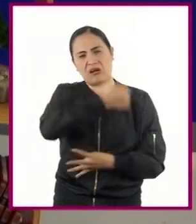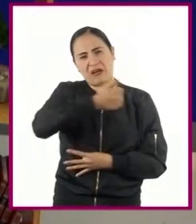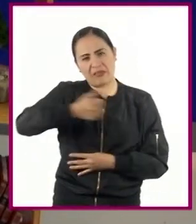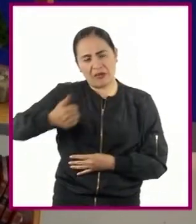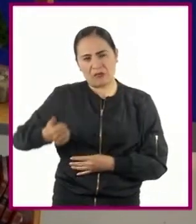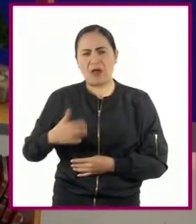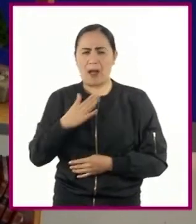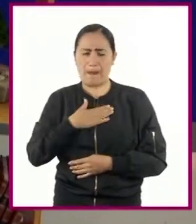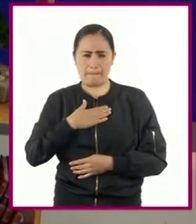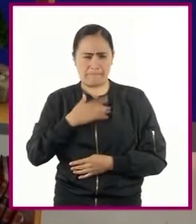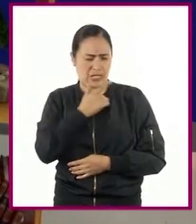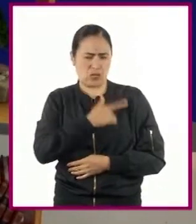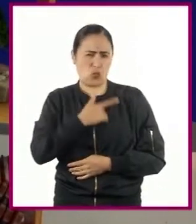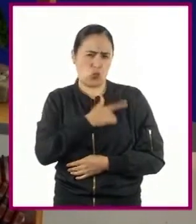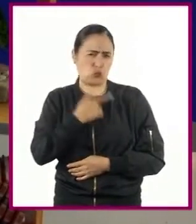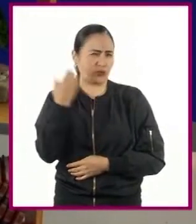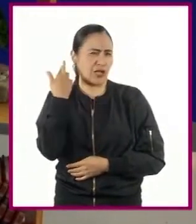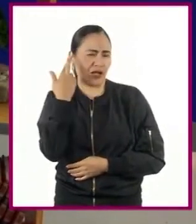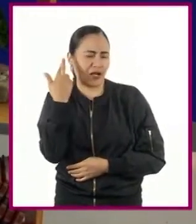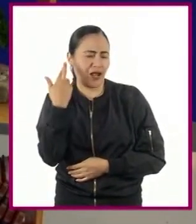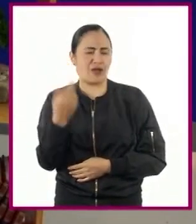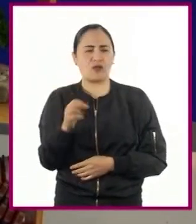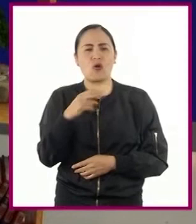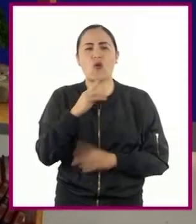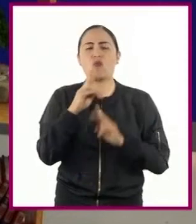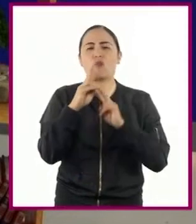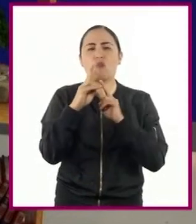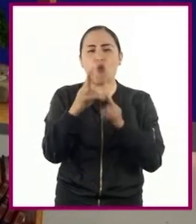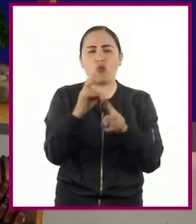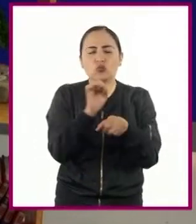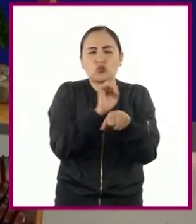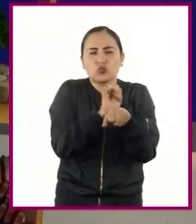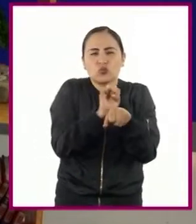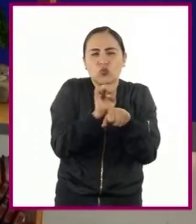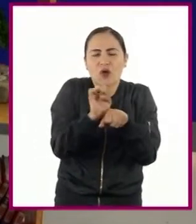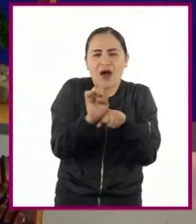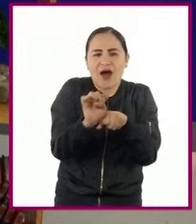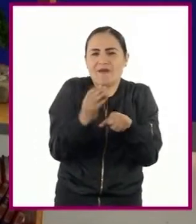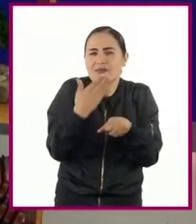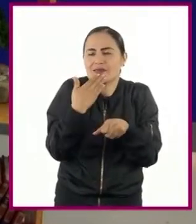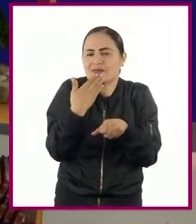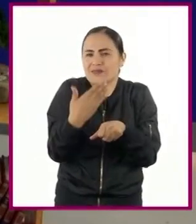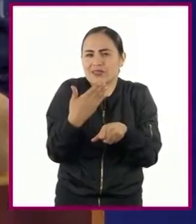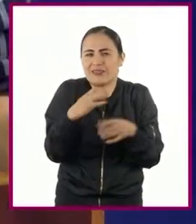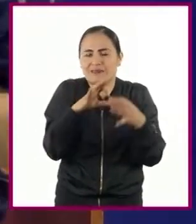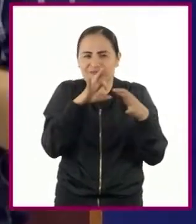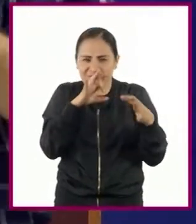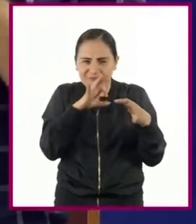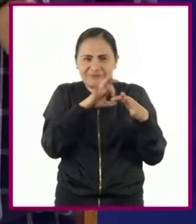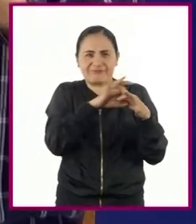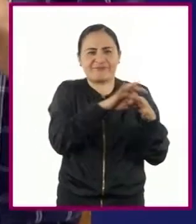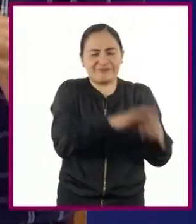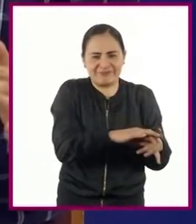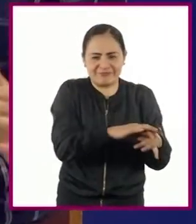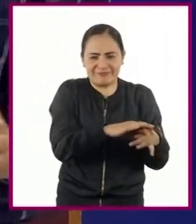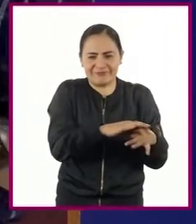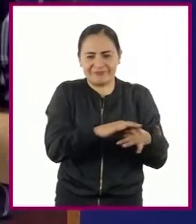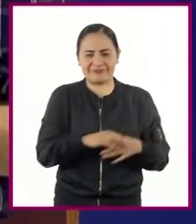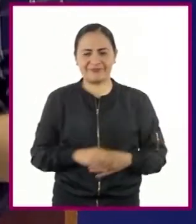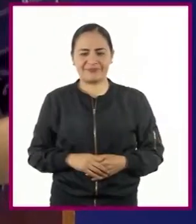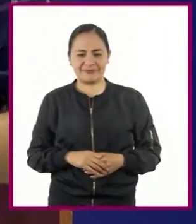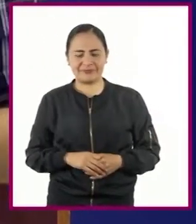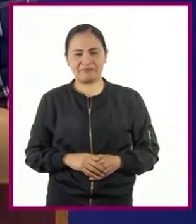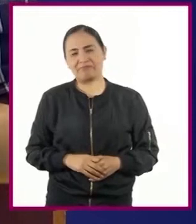con una voz íntima, baja y más cercana, pues considero que es la que produce un mejor efecto